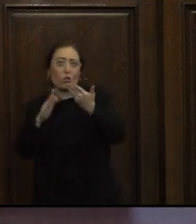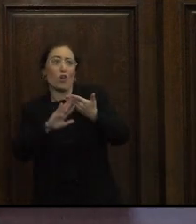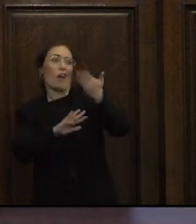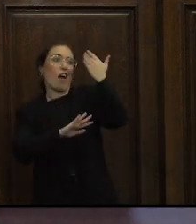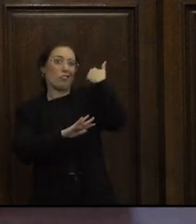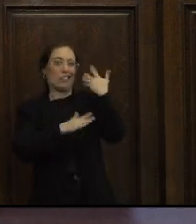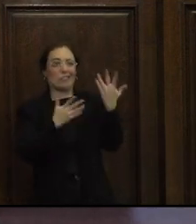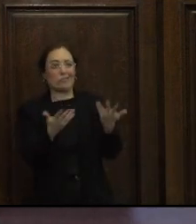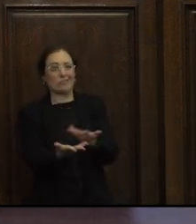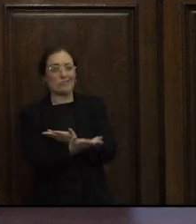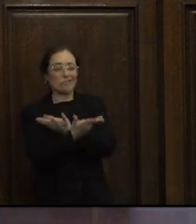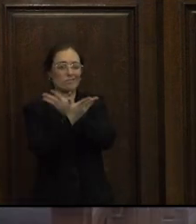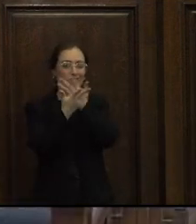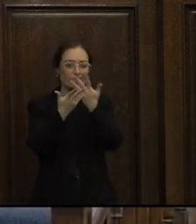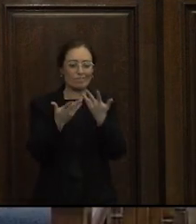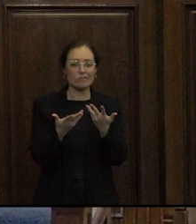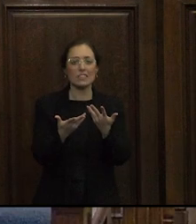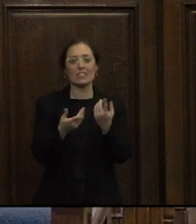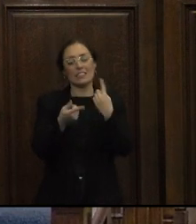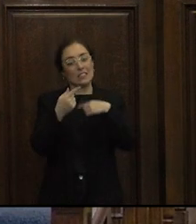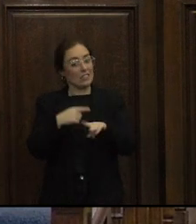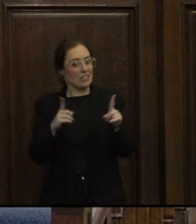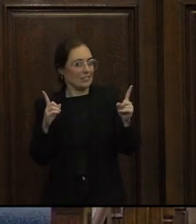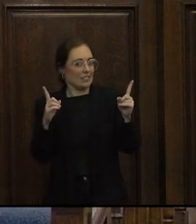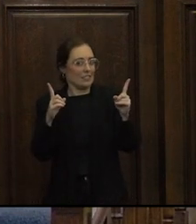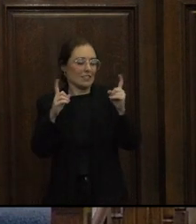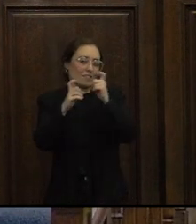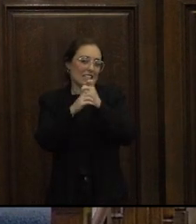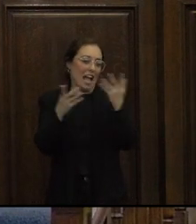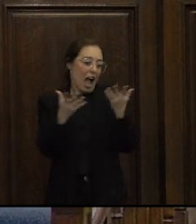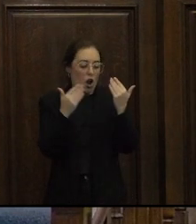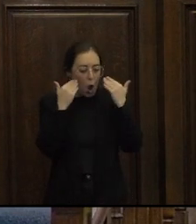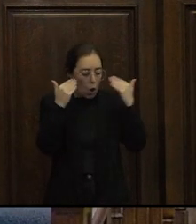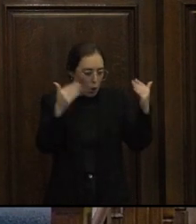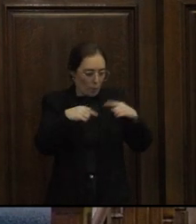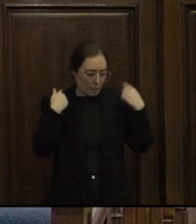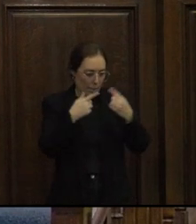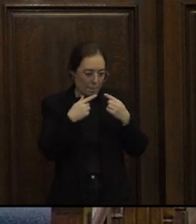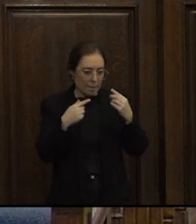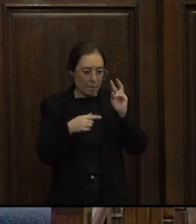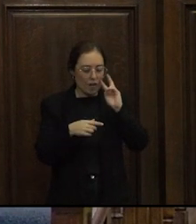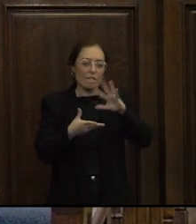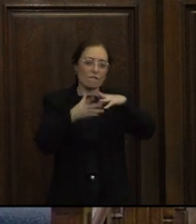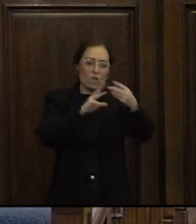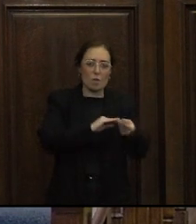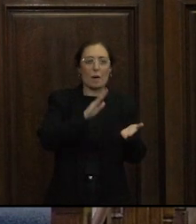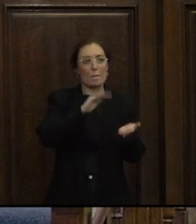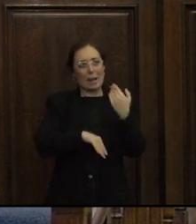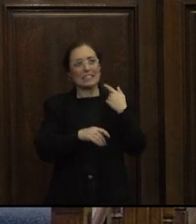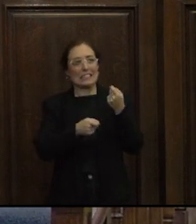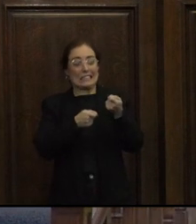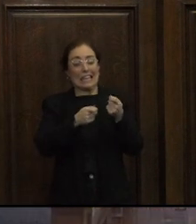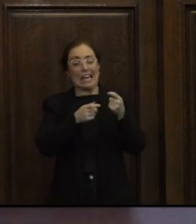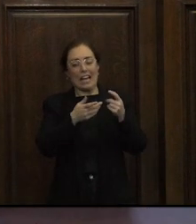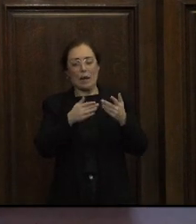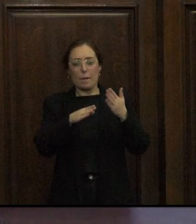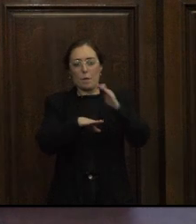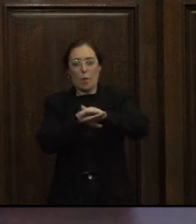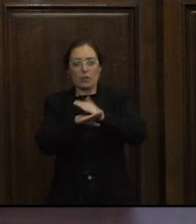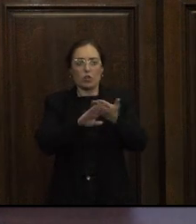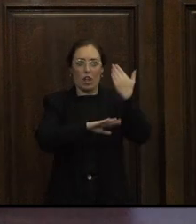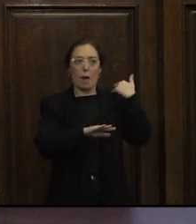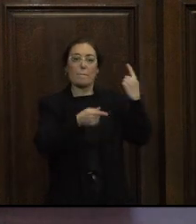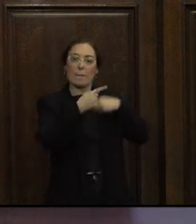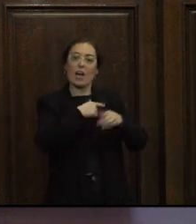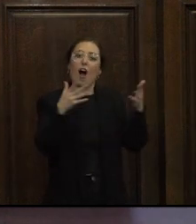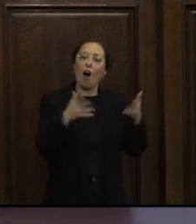más rígido y, por lo tanto, visto desde nuestra perspectiva, más manejable con esas herramientas.